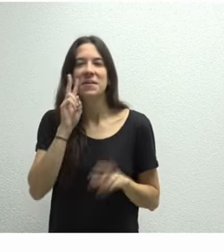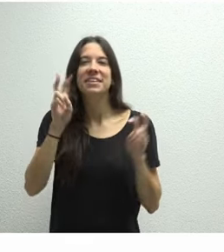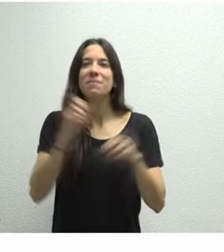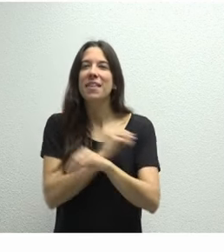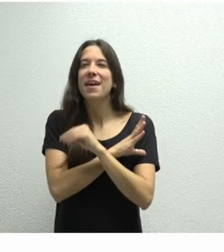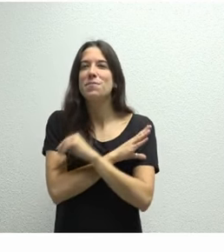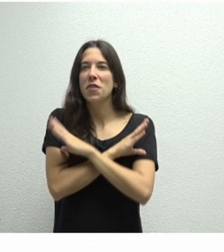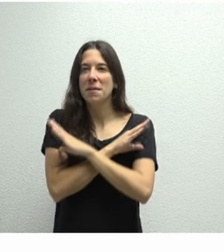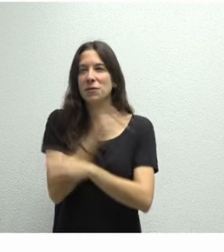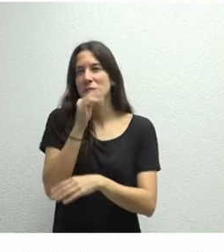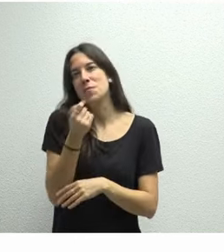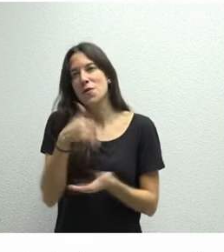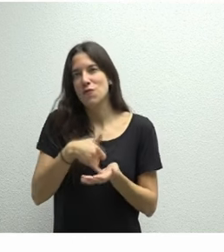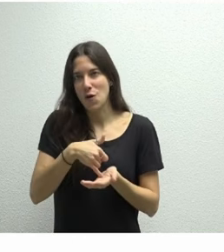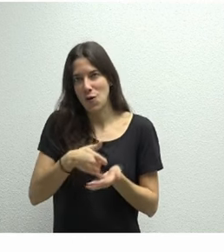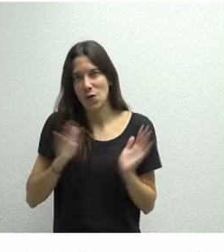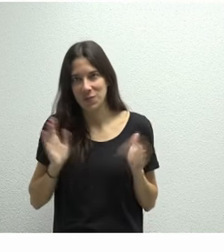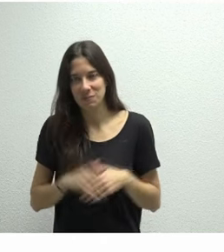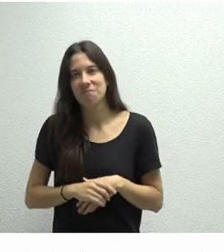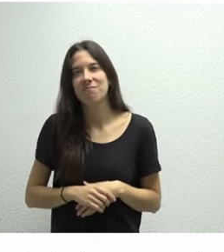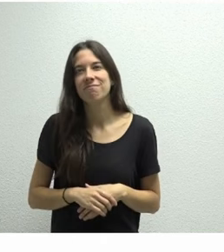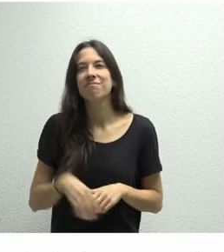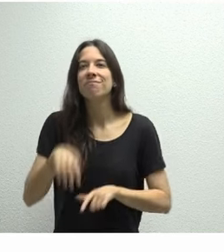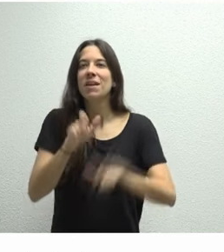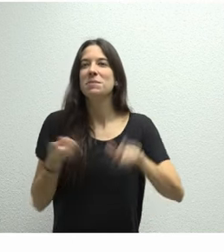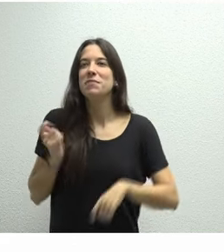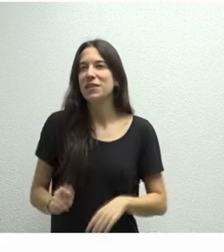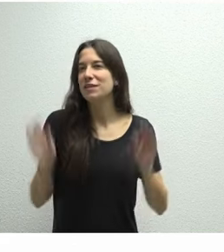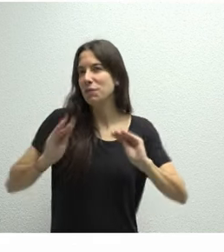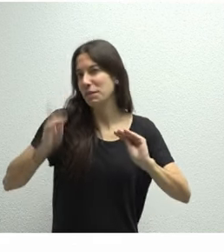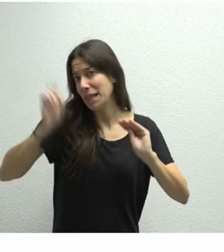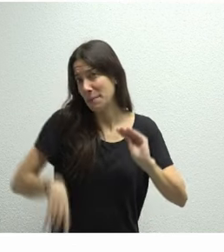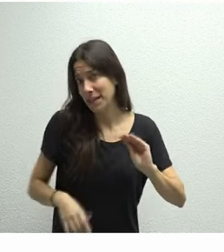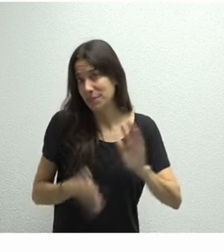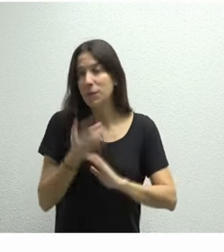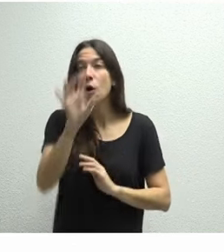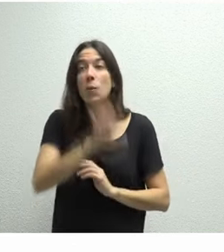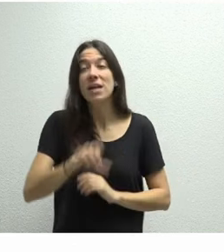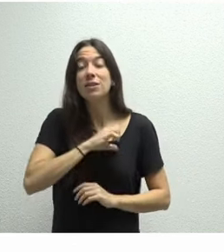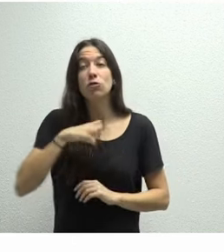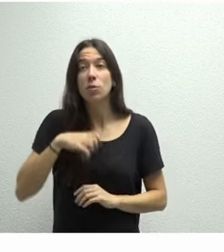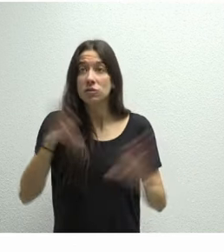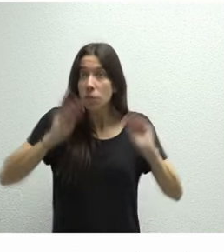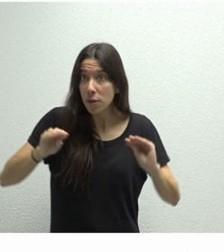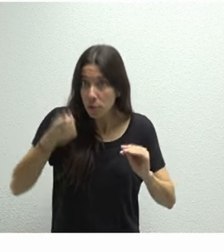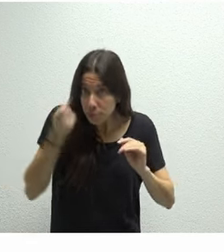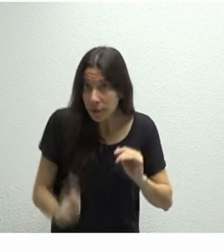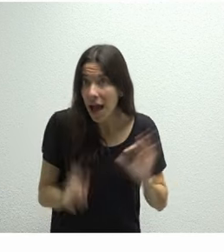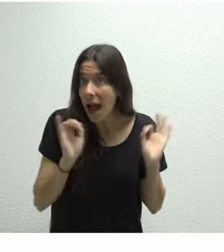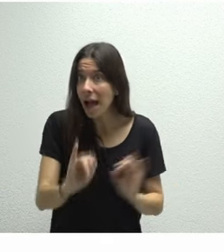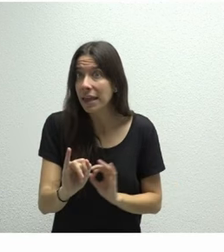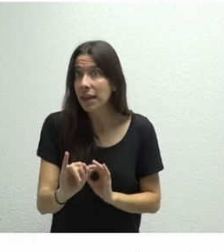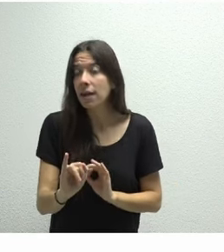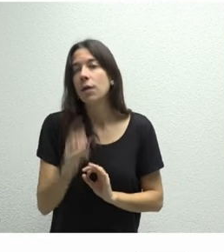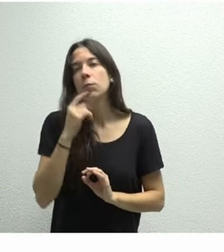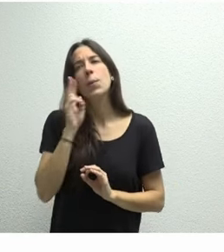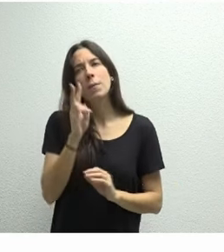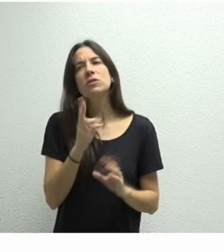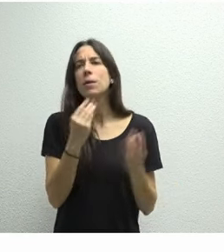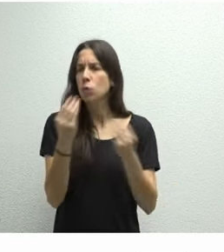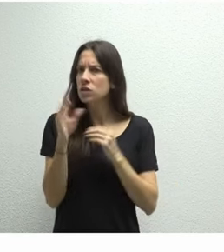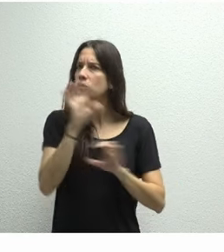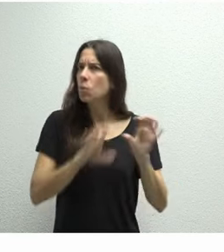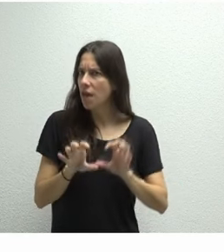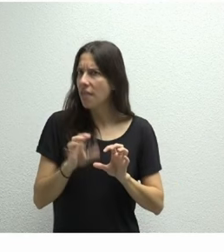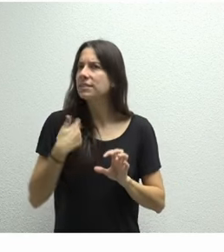poco más flojo no formación de Los profesionales hay en las comunidades formación de profesionales vemos Que muchas comunidades ya